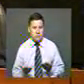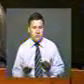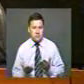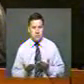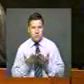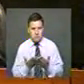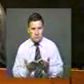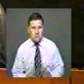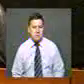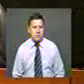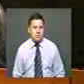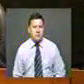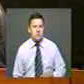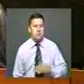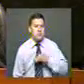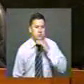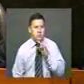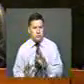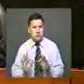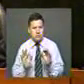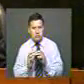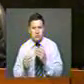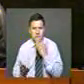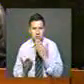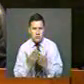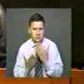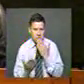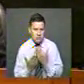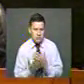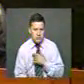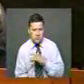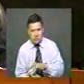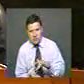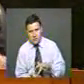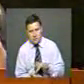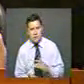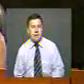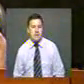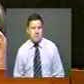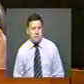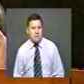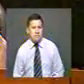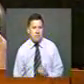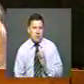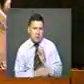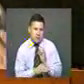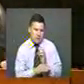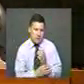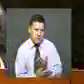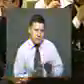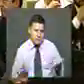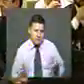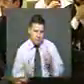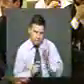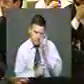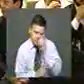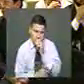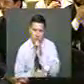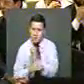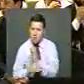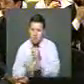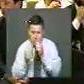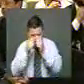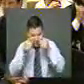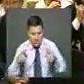dado. No sobra reiterarle los agradecimientos a quienes han participado, a las entidades, a los representantes de las entidades